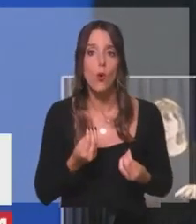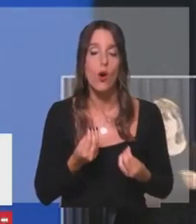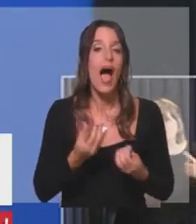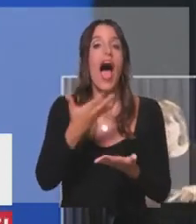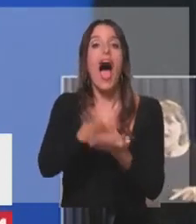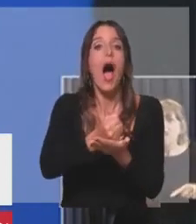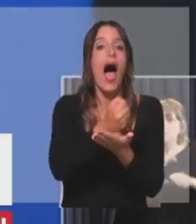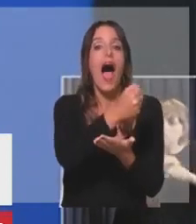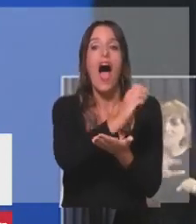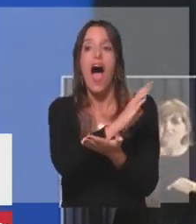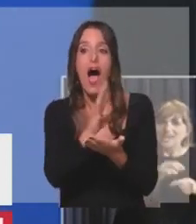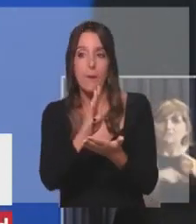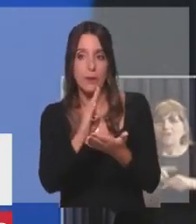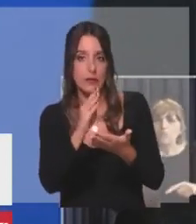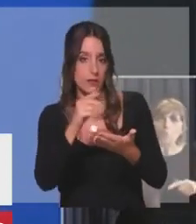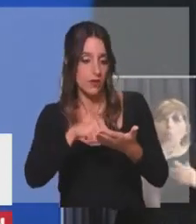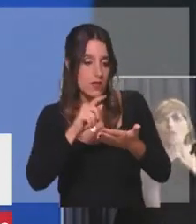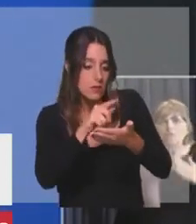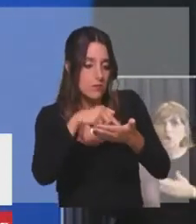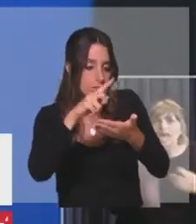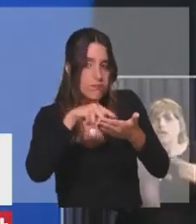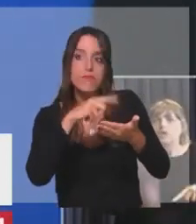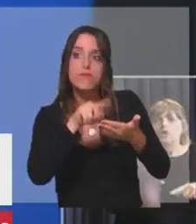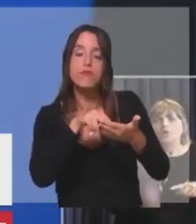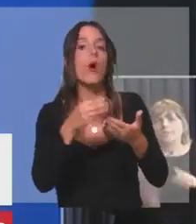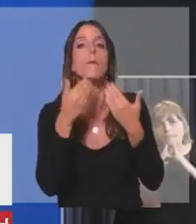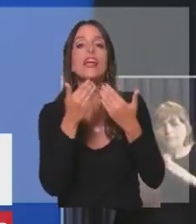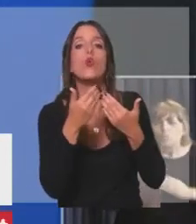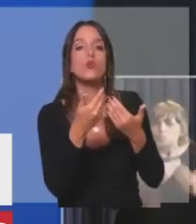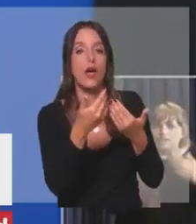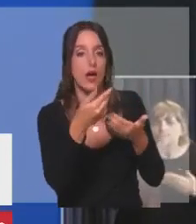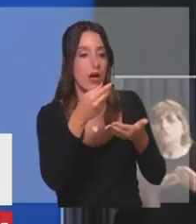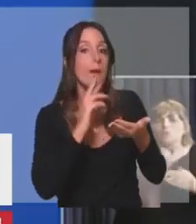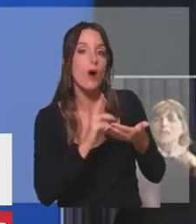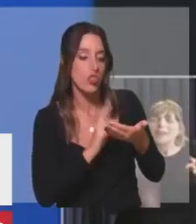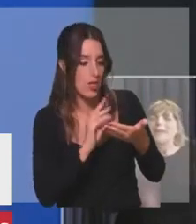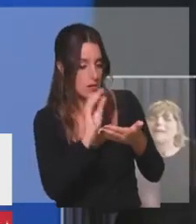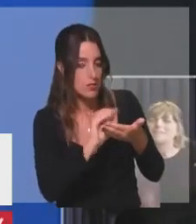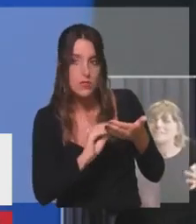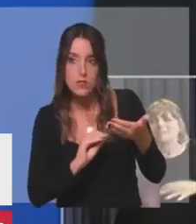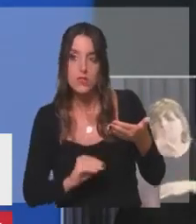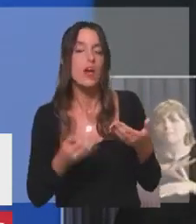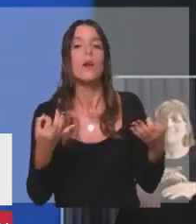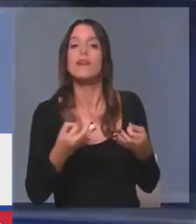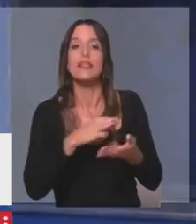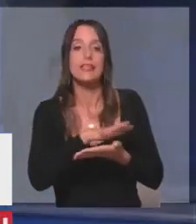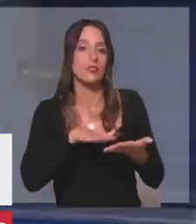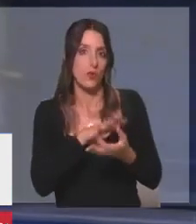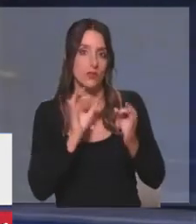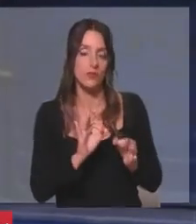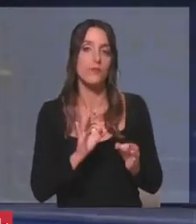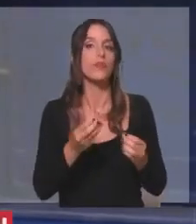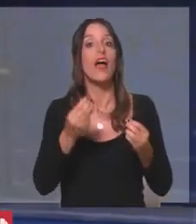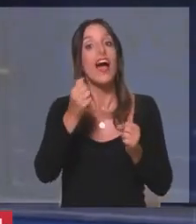app y va a seguir un cuestionario hecho por epidemiólogos del Ministerio de Salud Pública especialmente para esta situación. El descenso